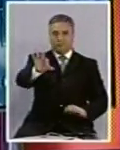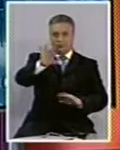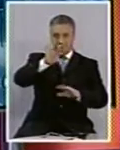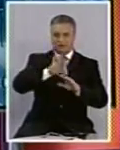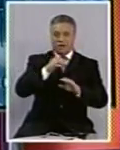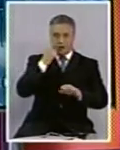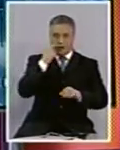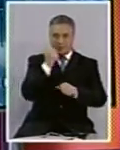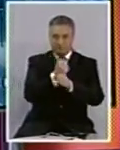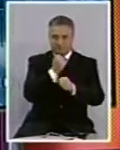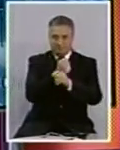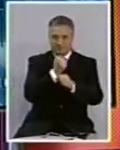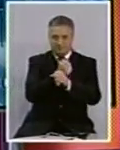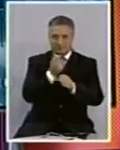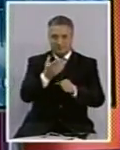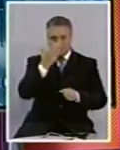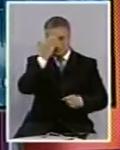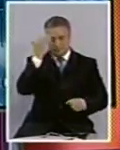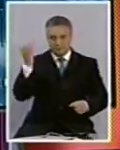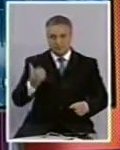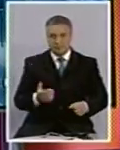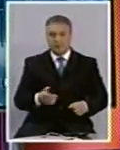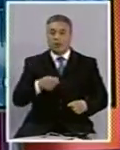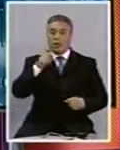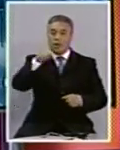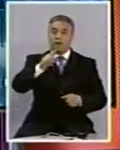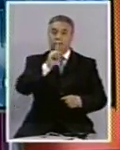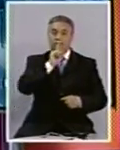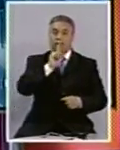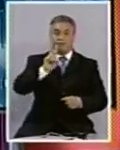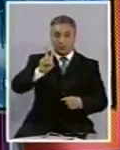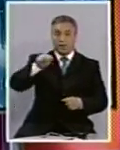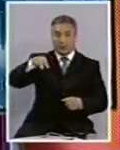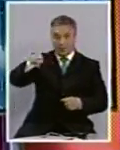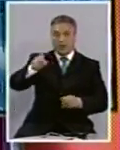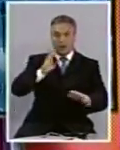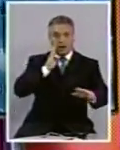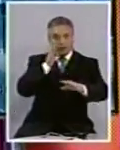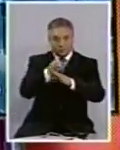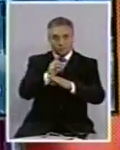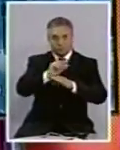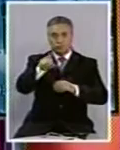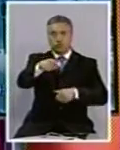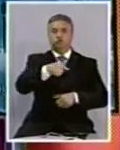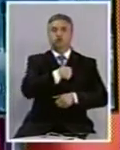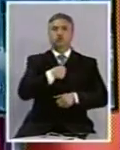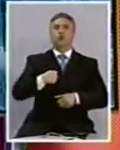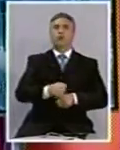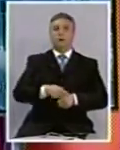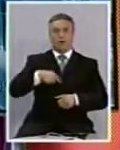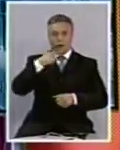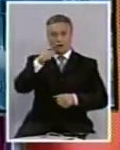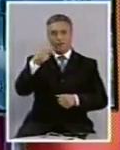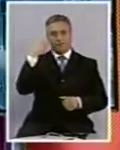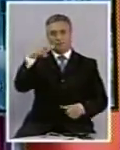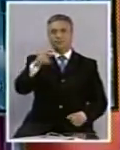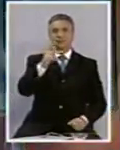Nolan. TVN estuvo en el preestreno y acá tenemos las opiniones de los seguidores del superhéroe de